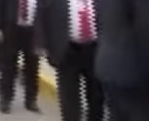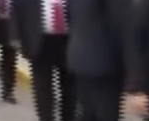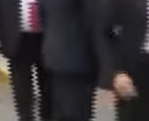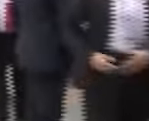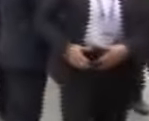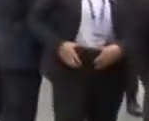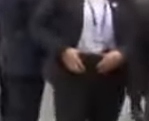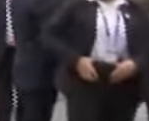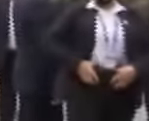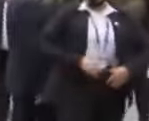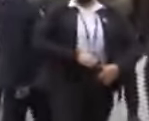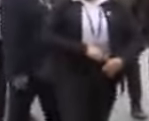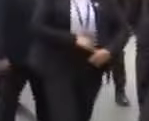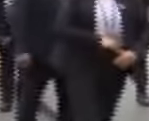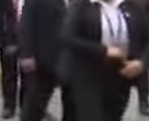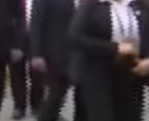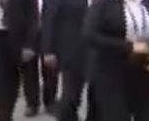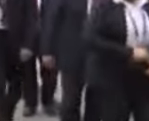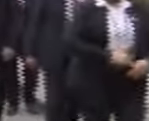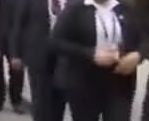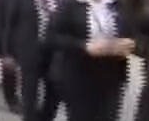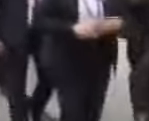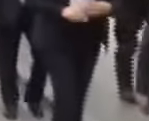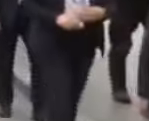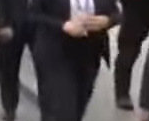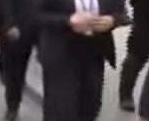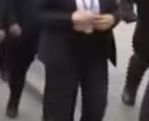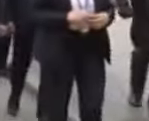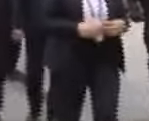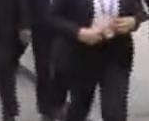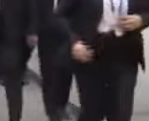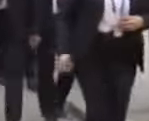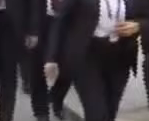mejor posición. Romy, adelante.